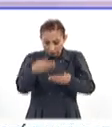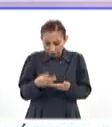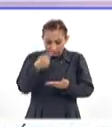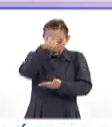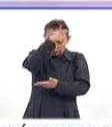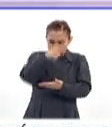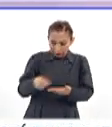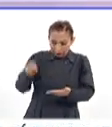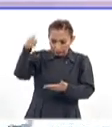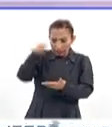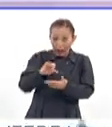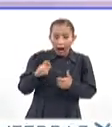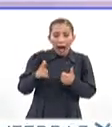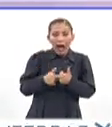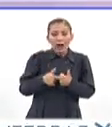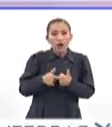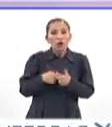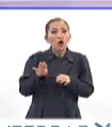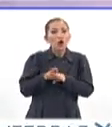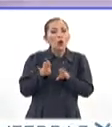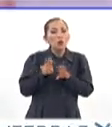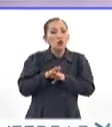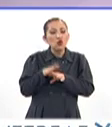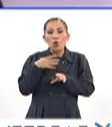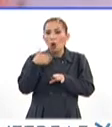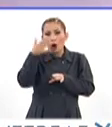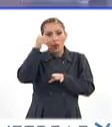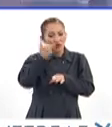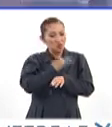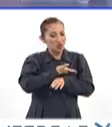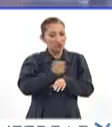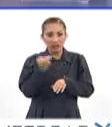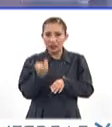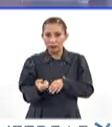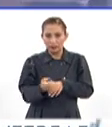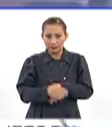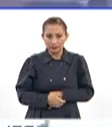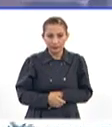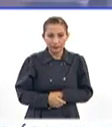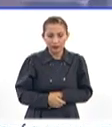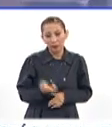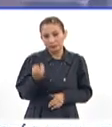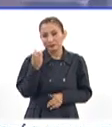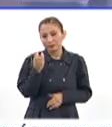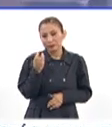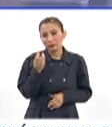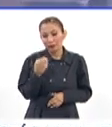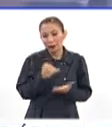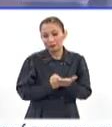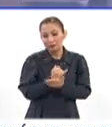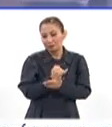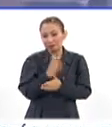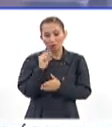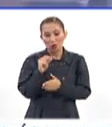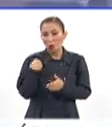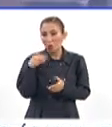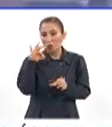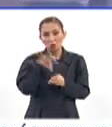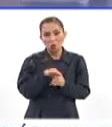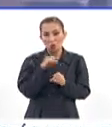generar algún acto pues en desacuerdo por cualquier circunstancia, ¿no? Que precisamente decide